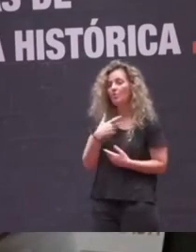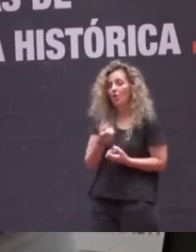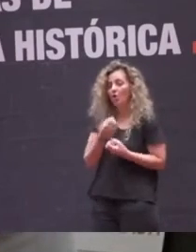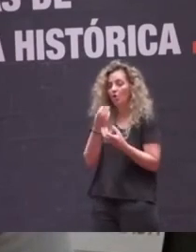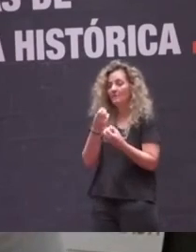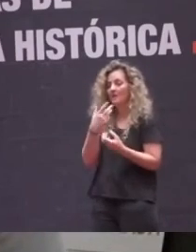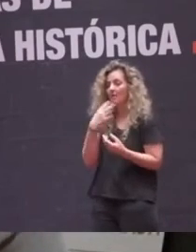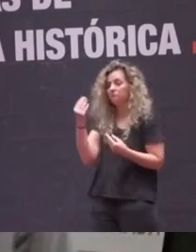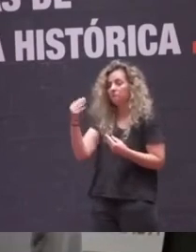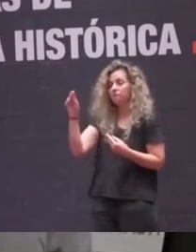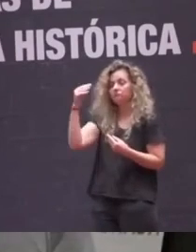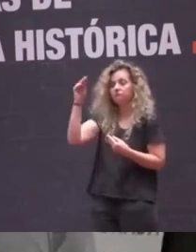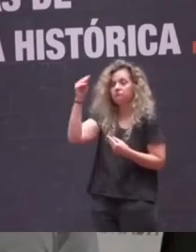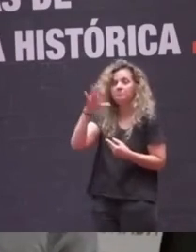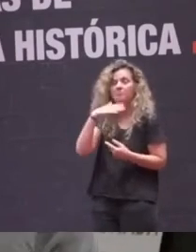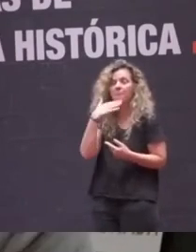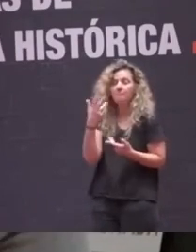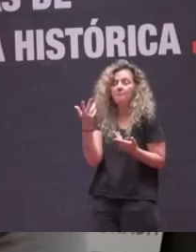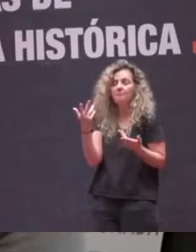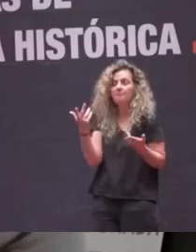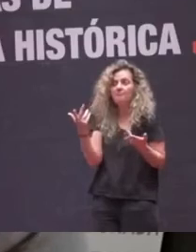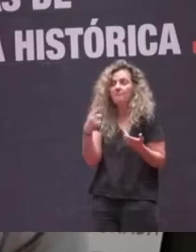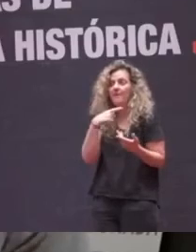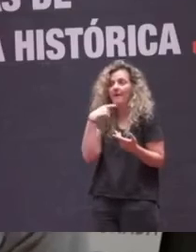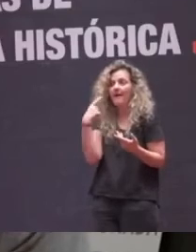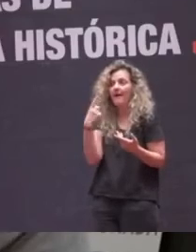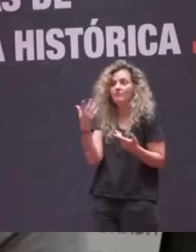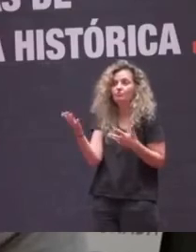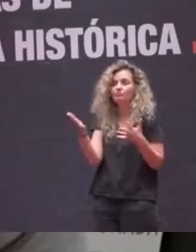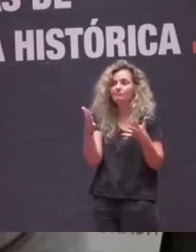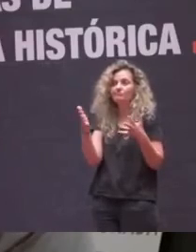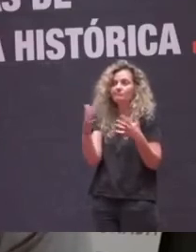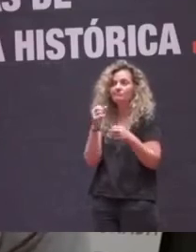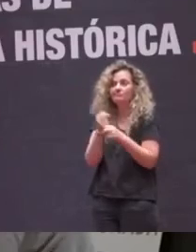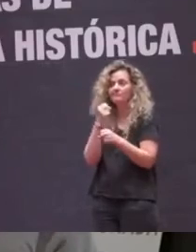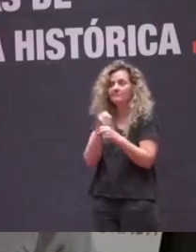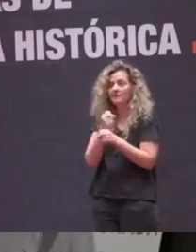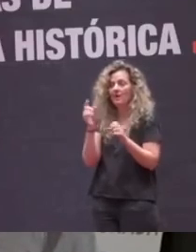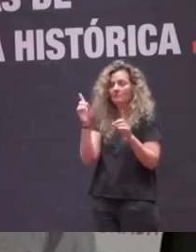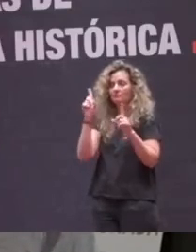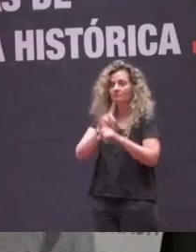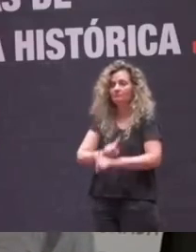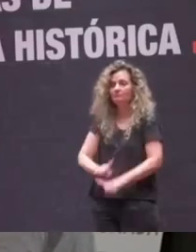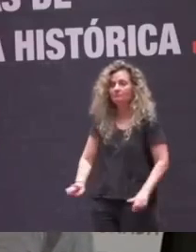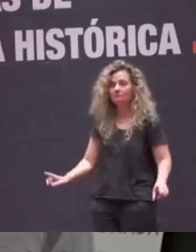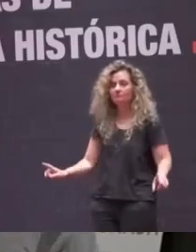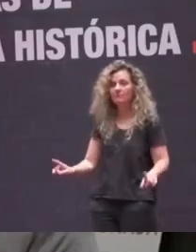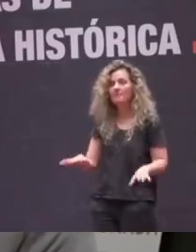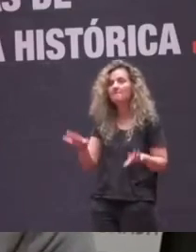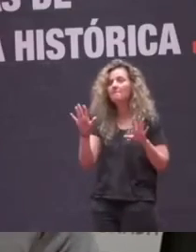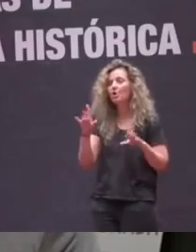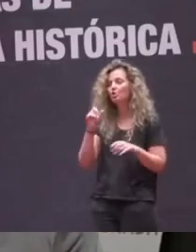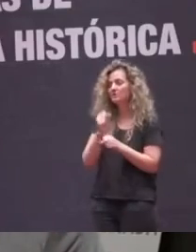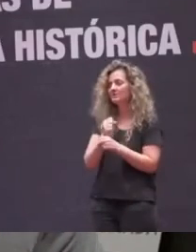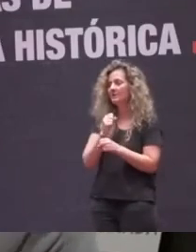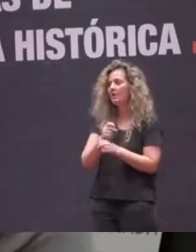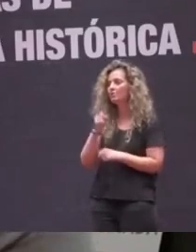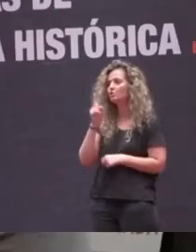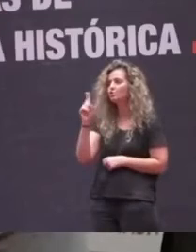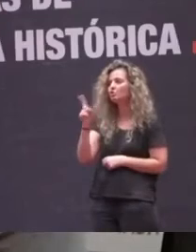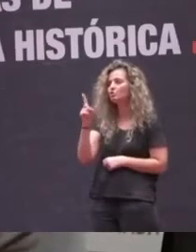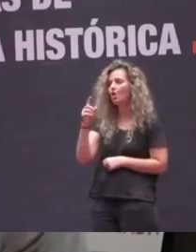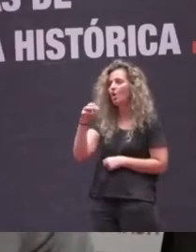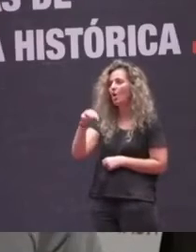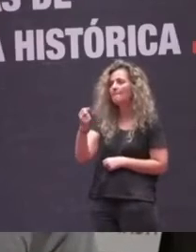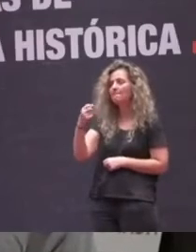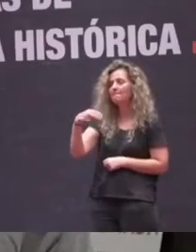cousas máis dese ano que estuvemos, digamos, traballando na sombra, pero non só traballamos Manuel